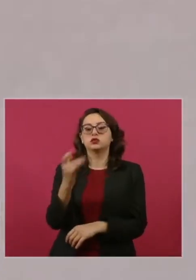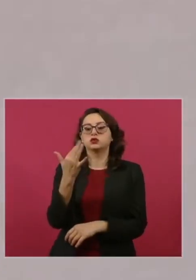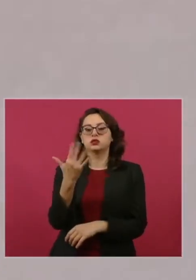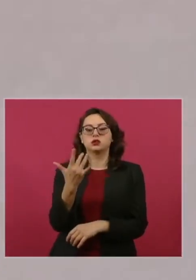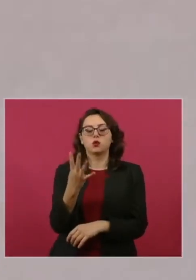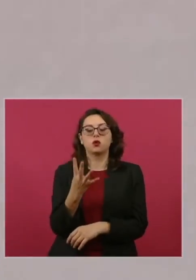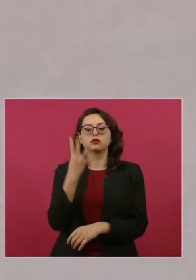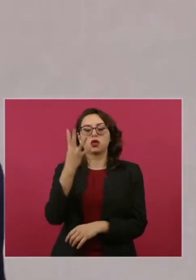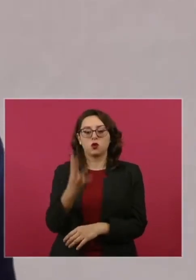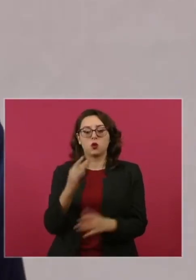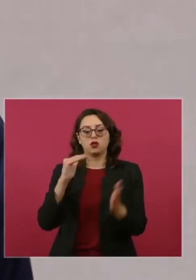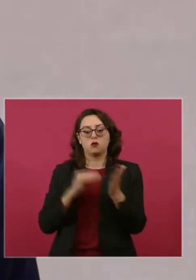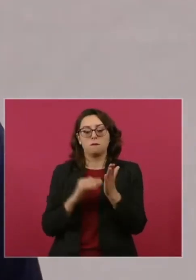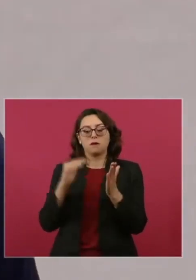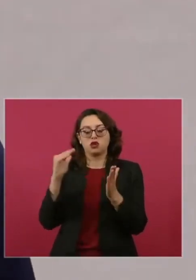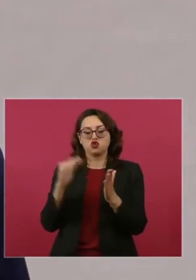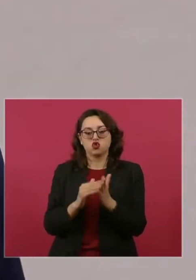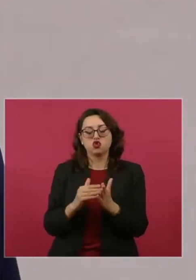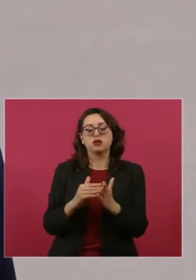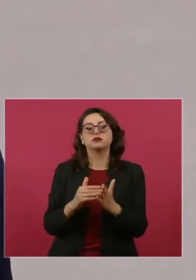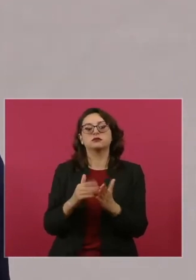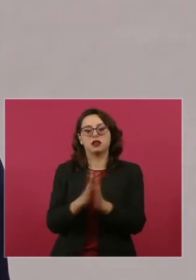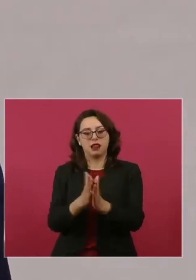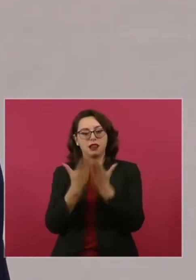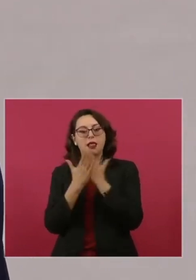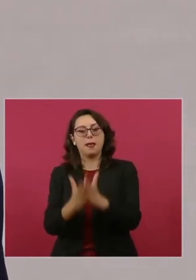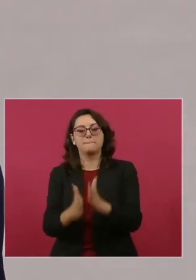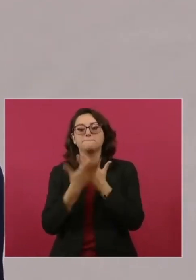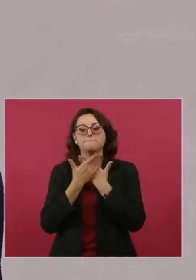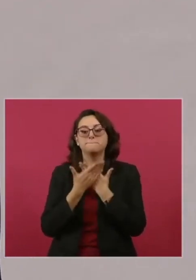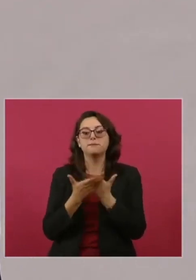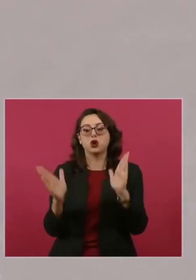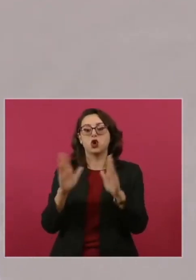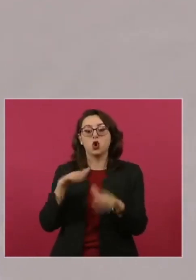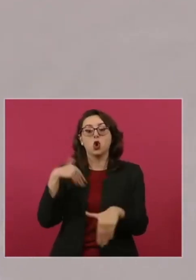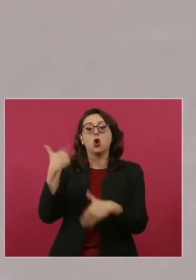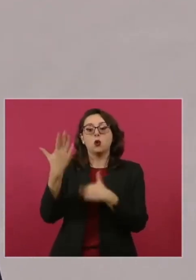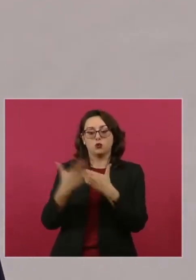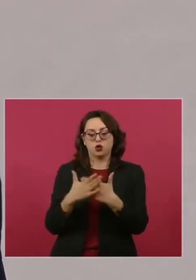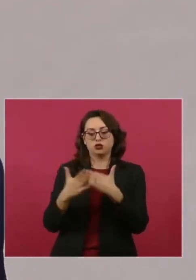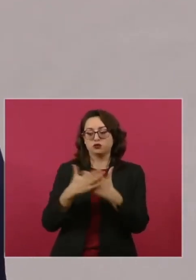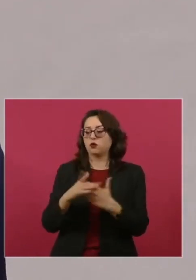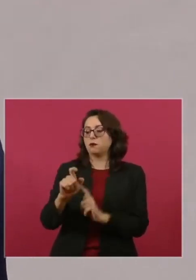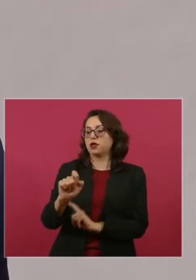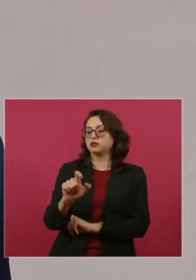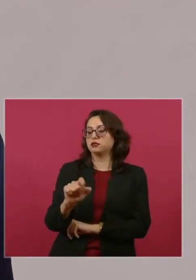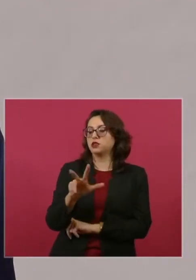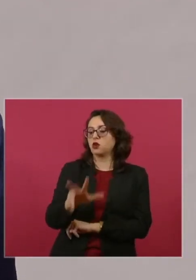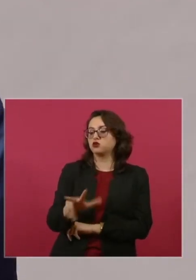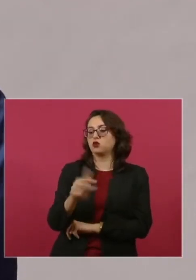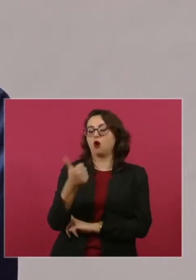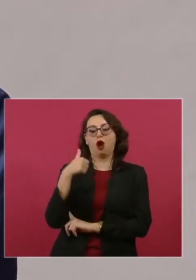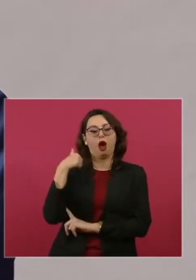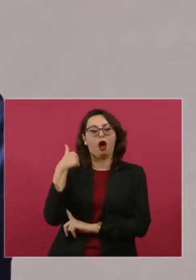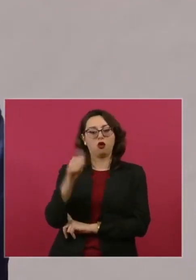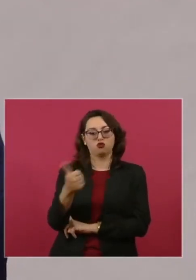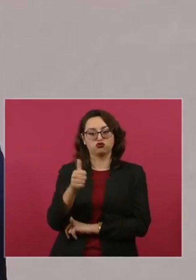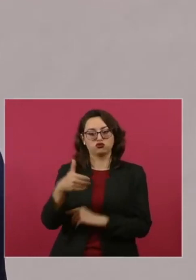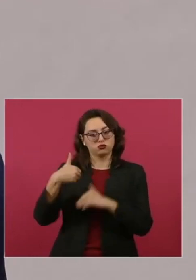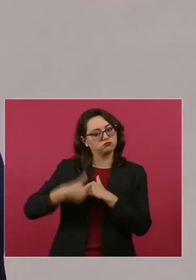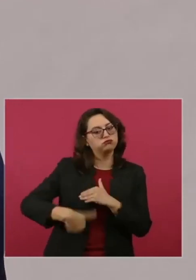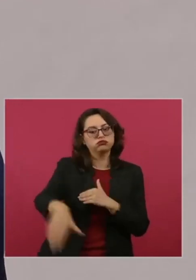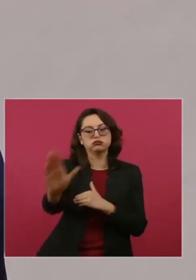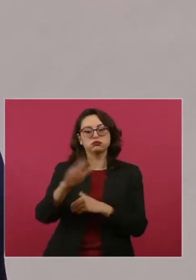154 millones para el nuevo ciclo escolar que va a iniciar el 28 de agosto. Million,